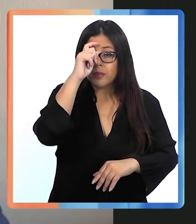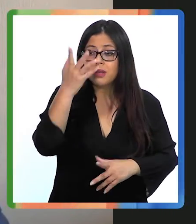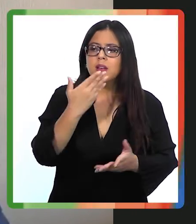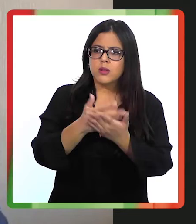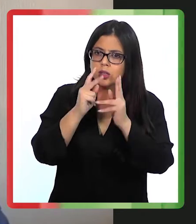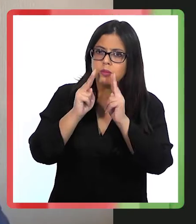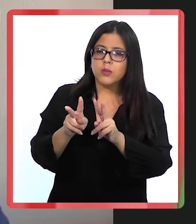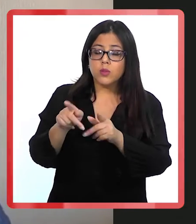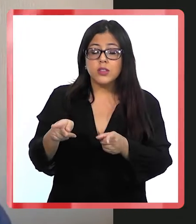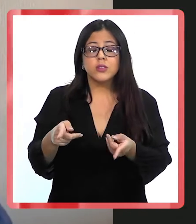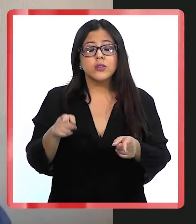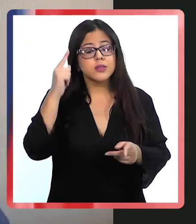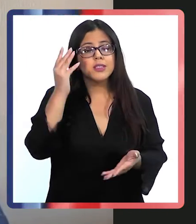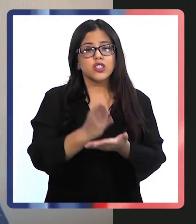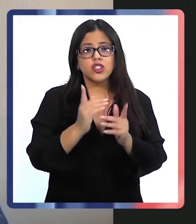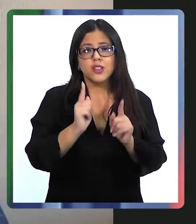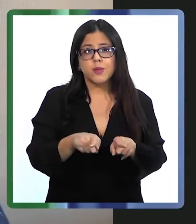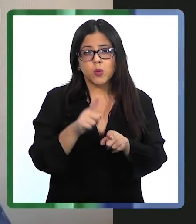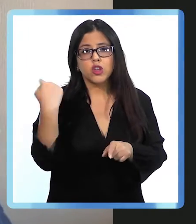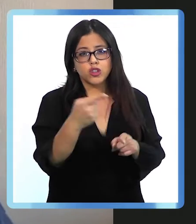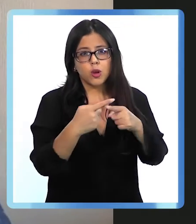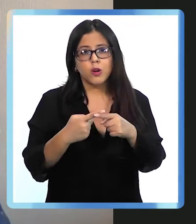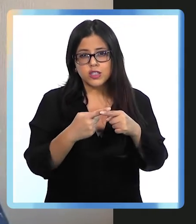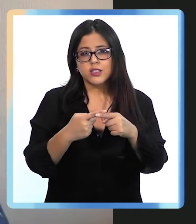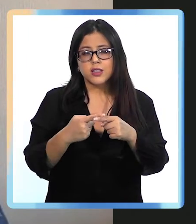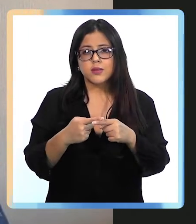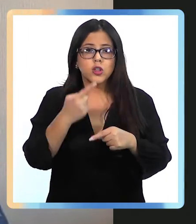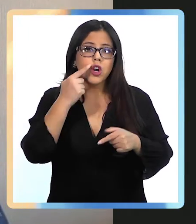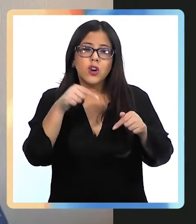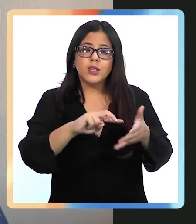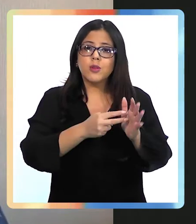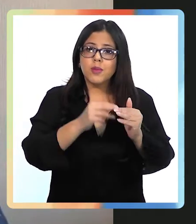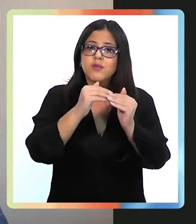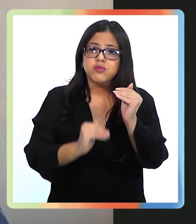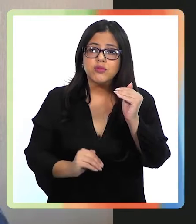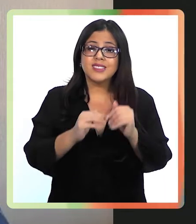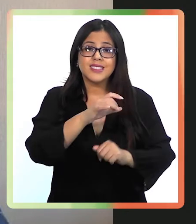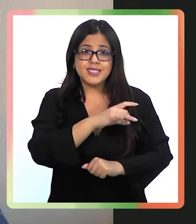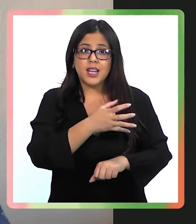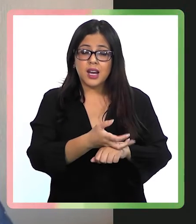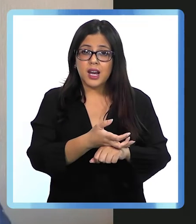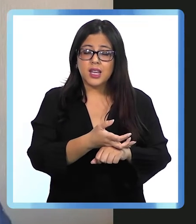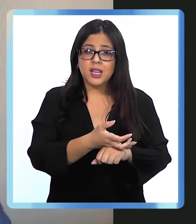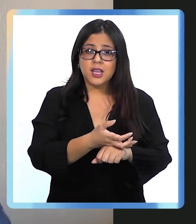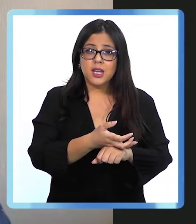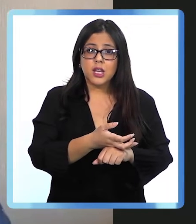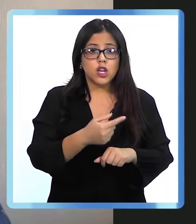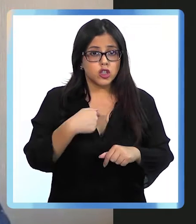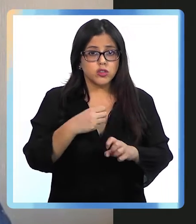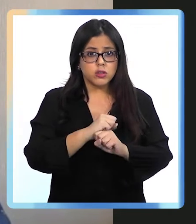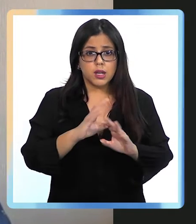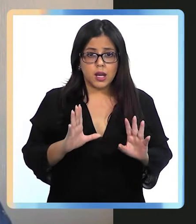eso, uno entiende que hay decisiones que tenemos que tomar nosotros como sociedad. Ahora, estos problemas de desigualdad que existen en Chile, yo tengo absolutamente claro